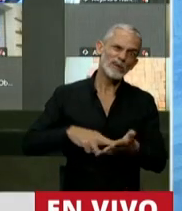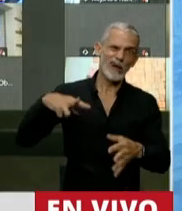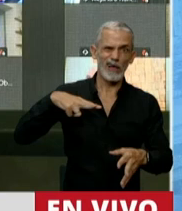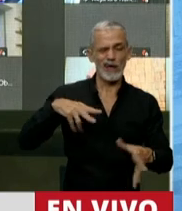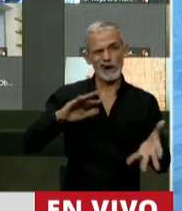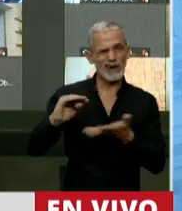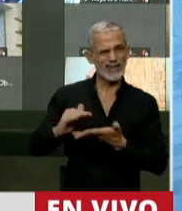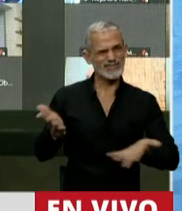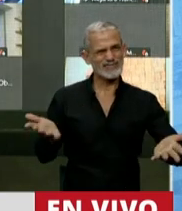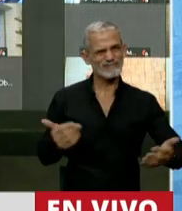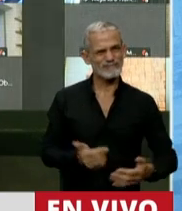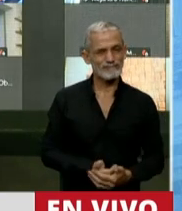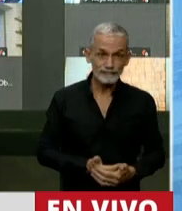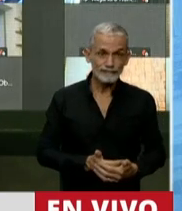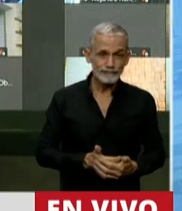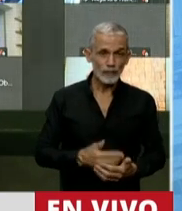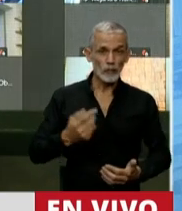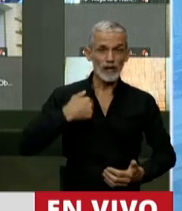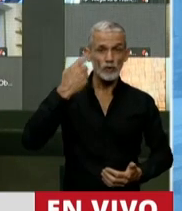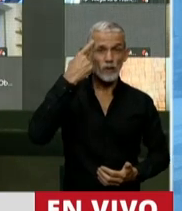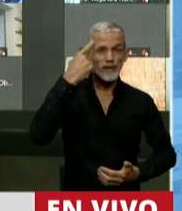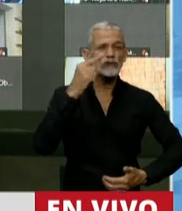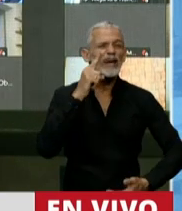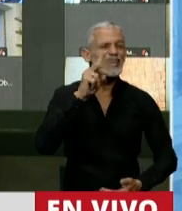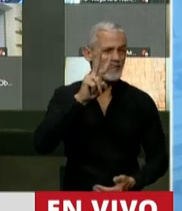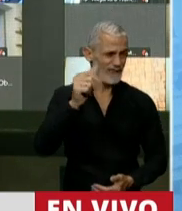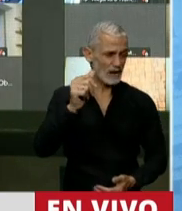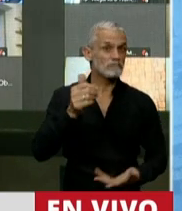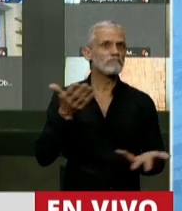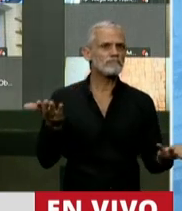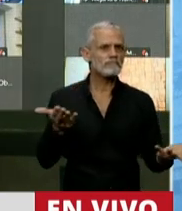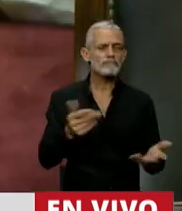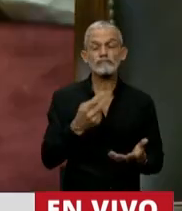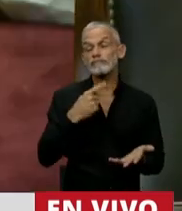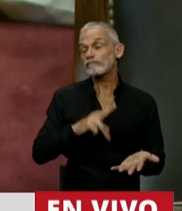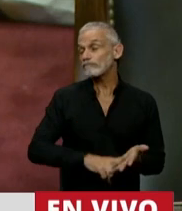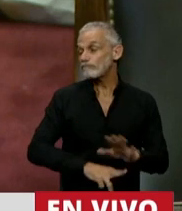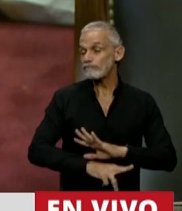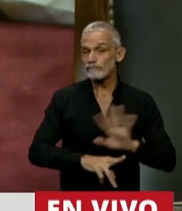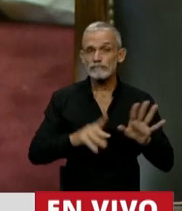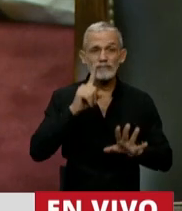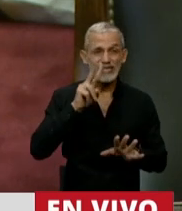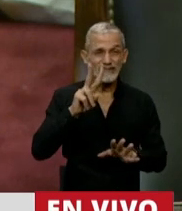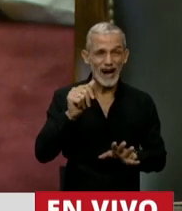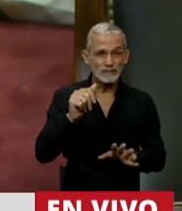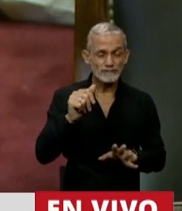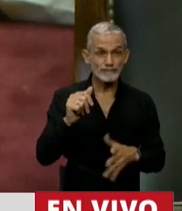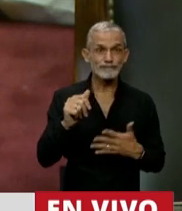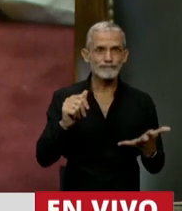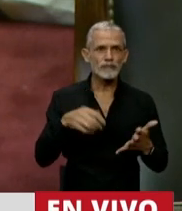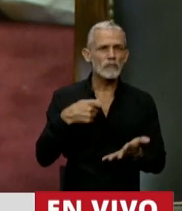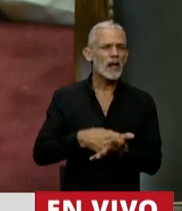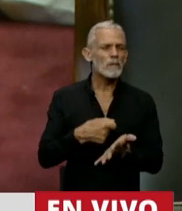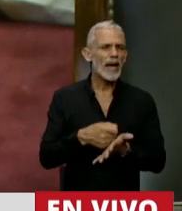sabe que el señor presidente yo pienso en él y va ese terrible impuesto que